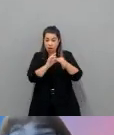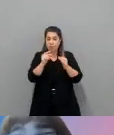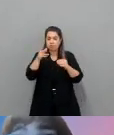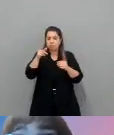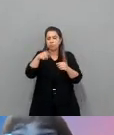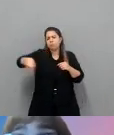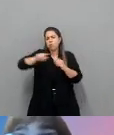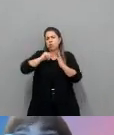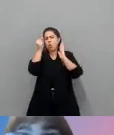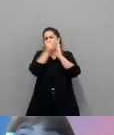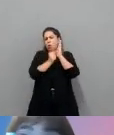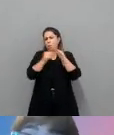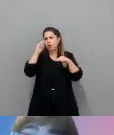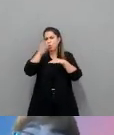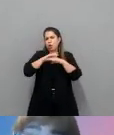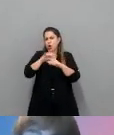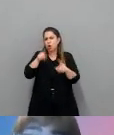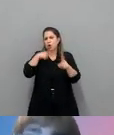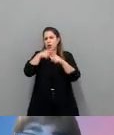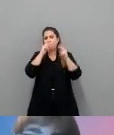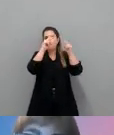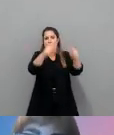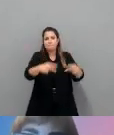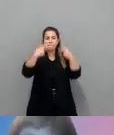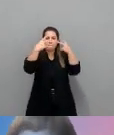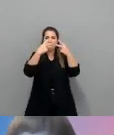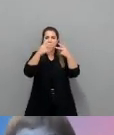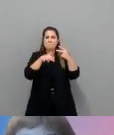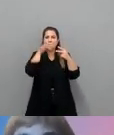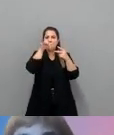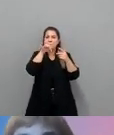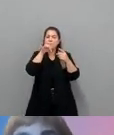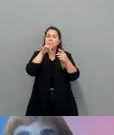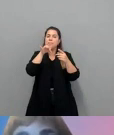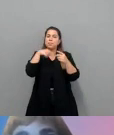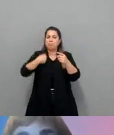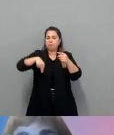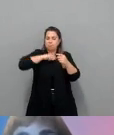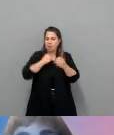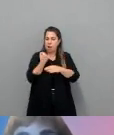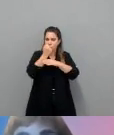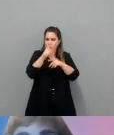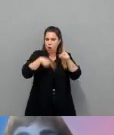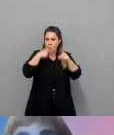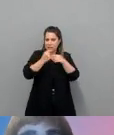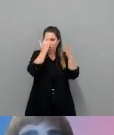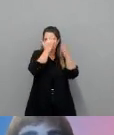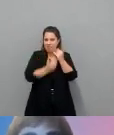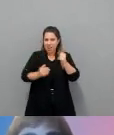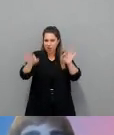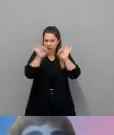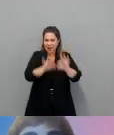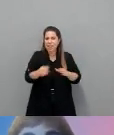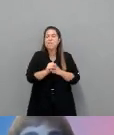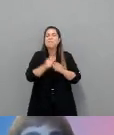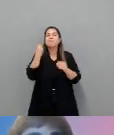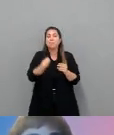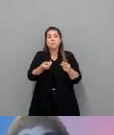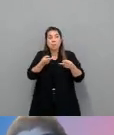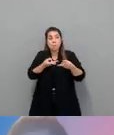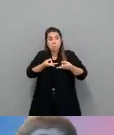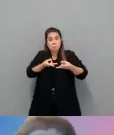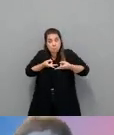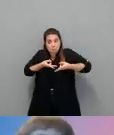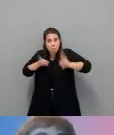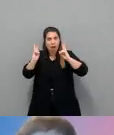que conceda. Y sobre todo también porque vamos a ver la documentación para que nada falle, ¿vale? Una vez ha concedido, ya la prestación CUME se pide una vez